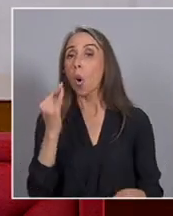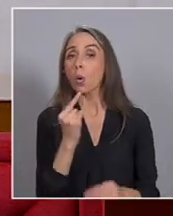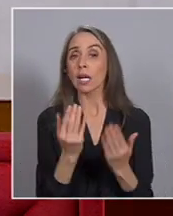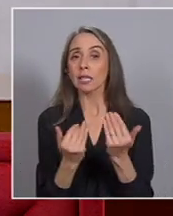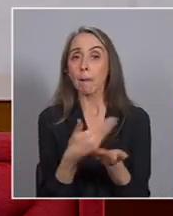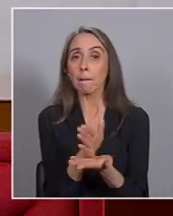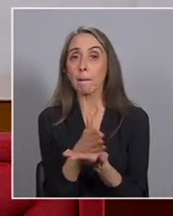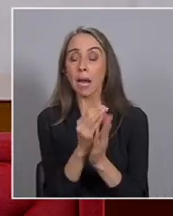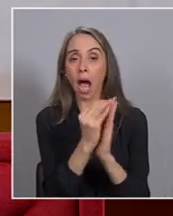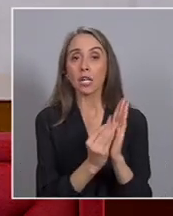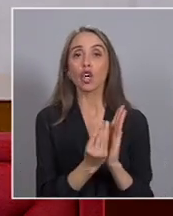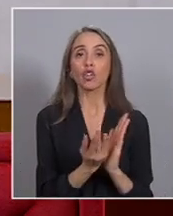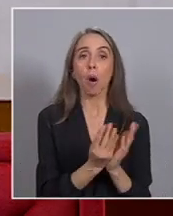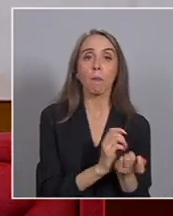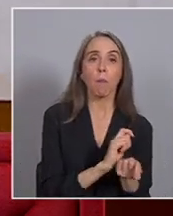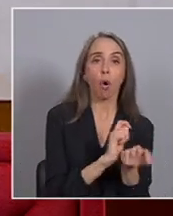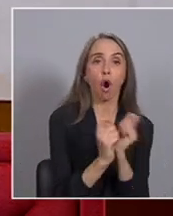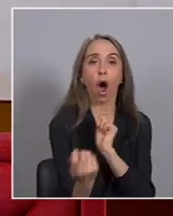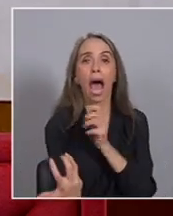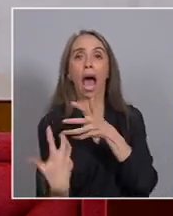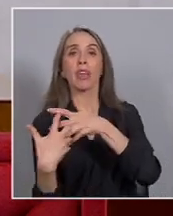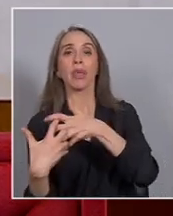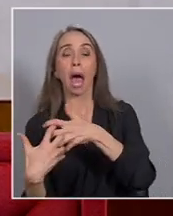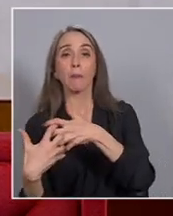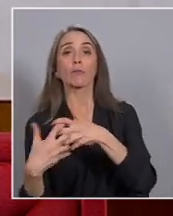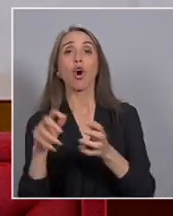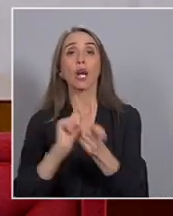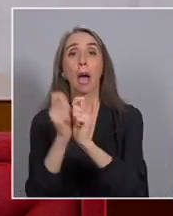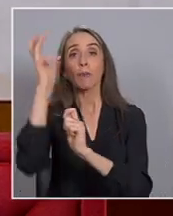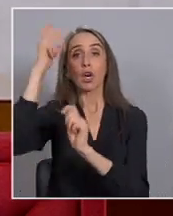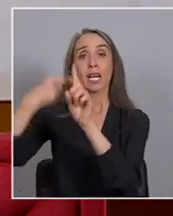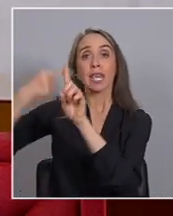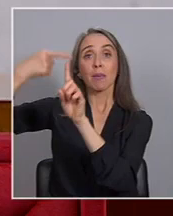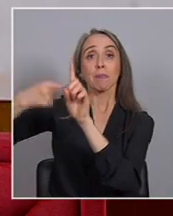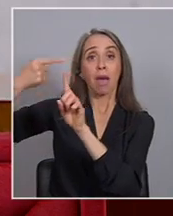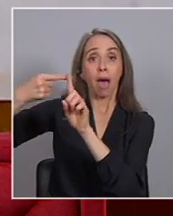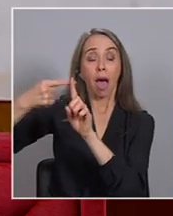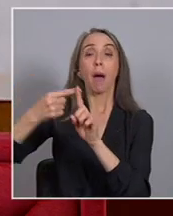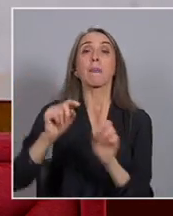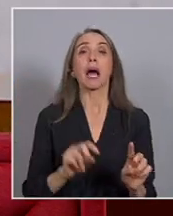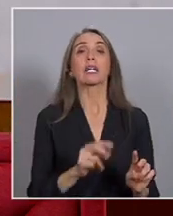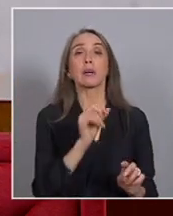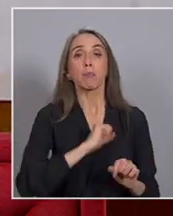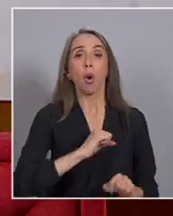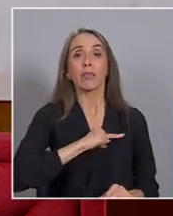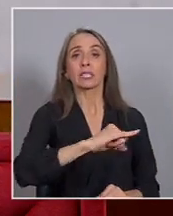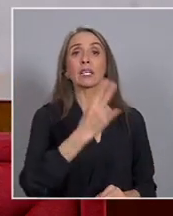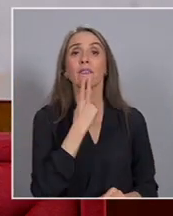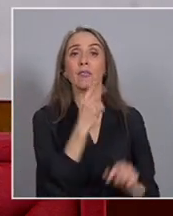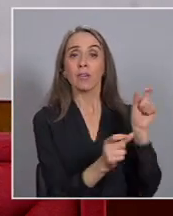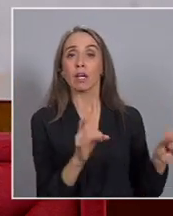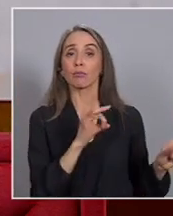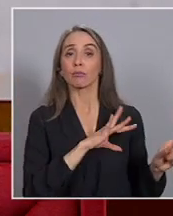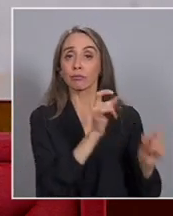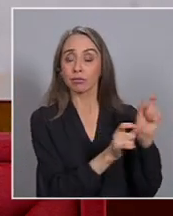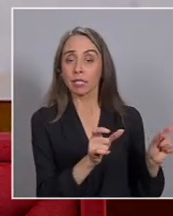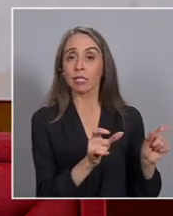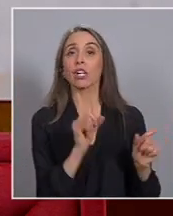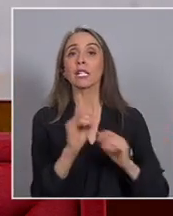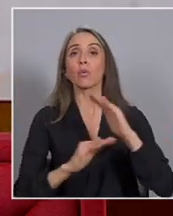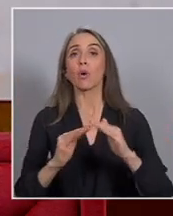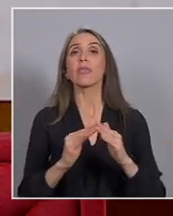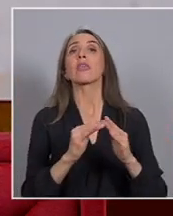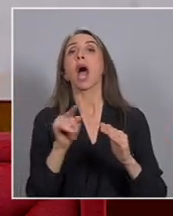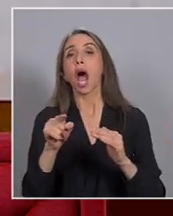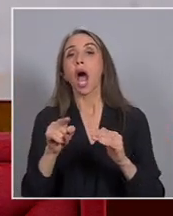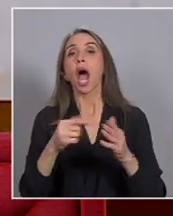necesarias estrategias de adaptación para garantizar la supervivencia de nuestro pueblo y de sus sistemas de vida y de los ecosistemas. En el corto plazo ya